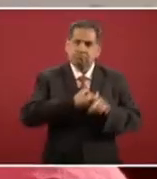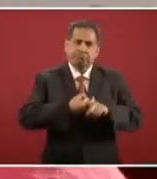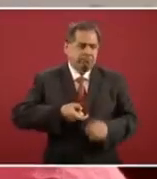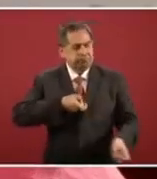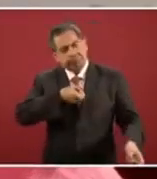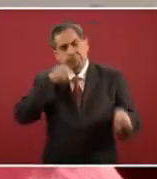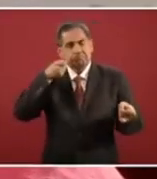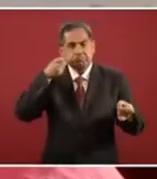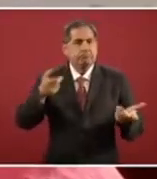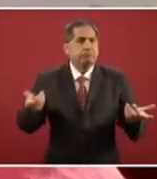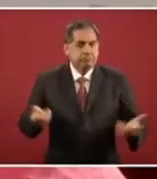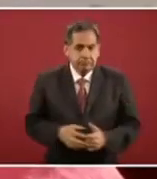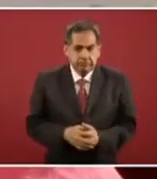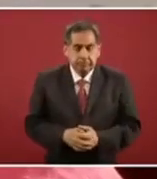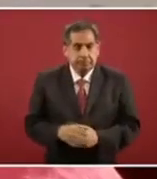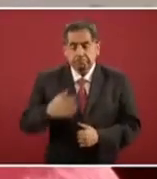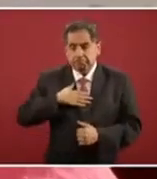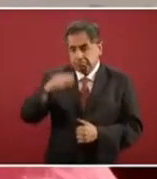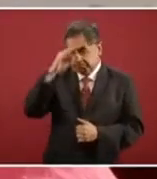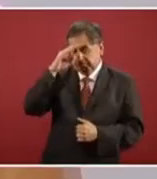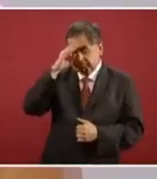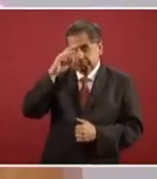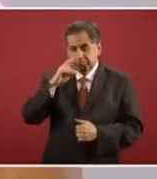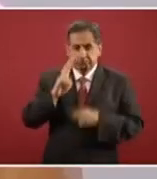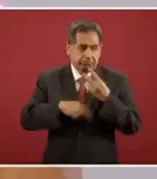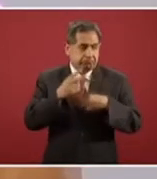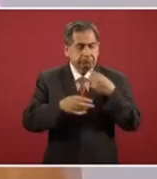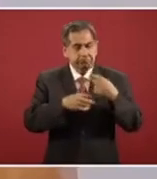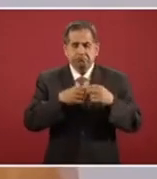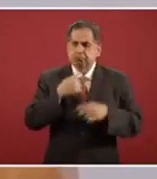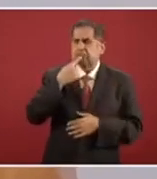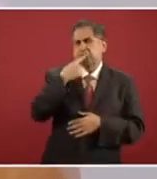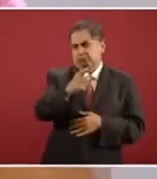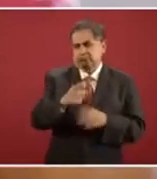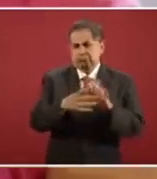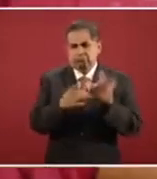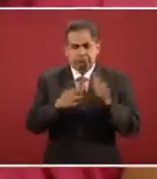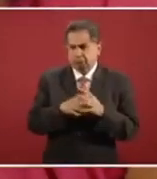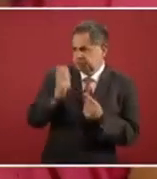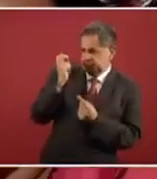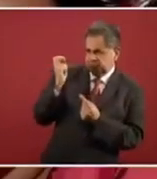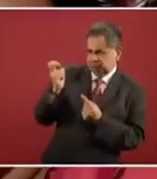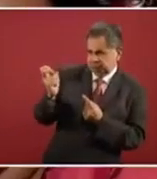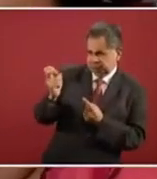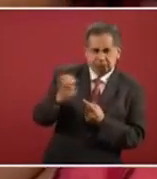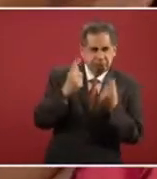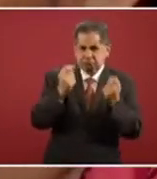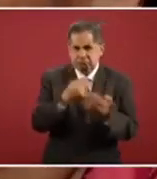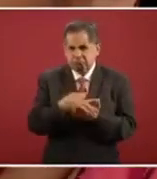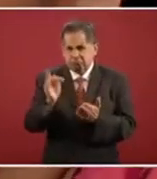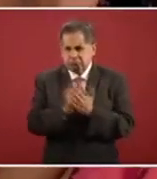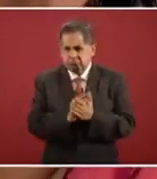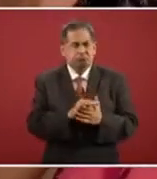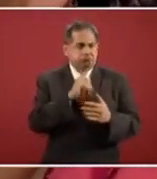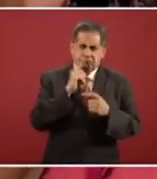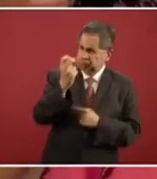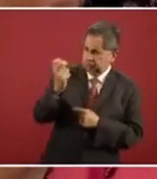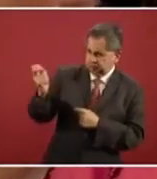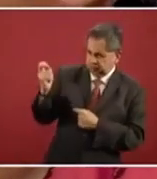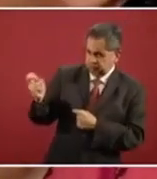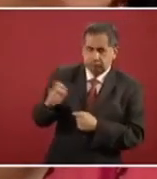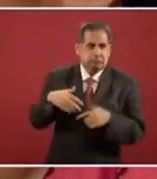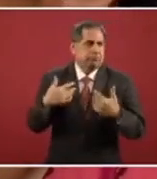Yo decidí a declarar y doy cuenta quiénes son, ¿no? Doy muchas gracias a las